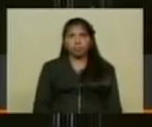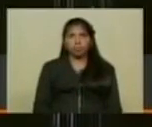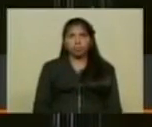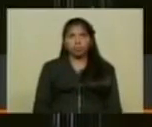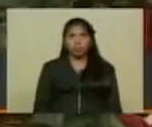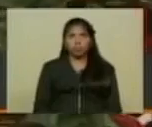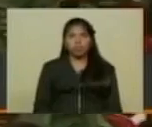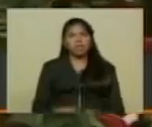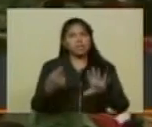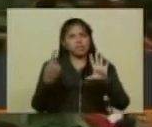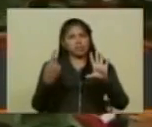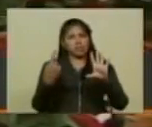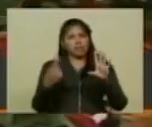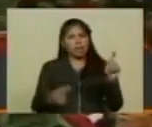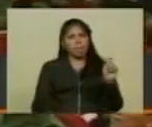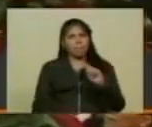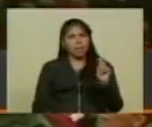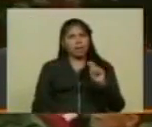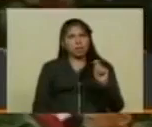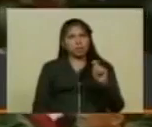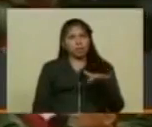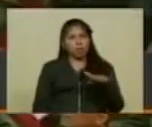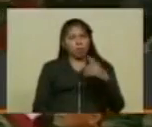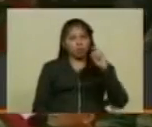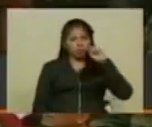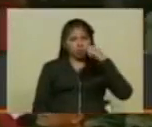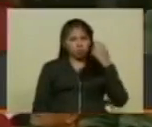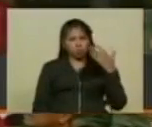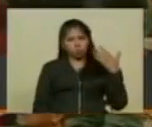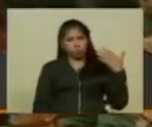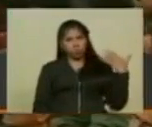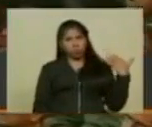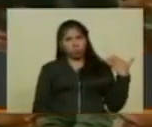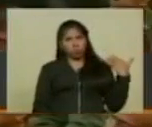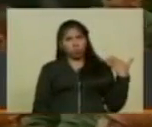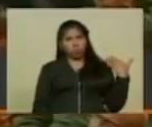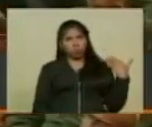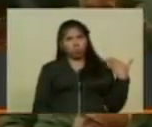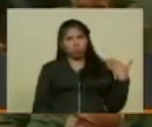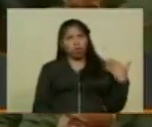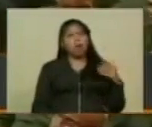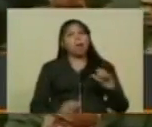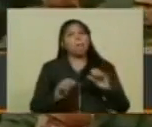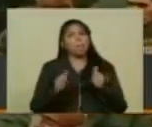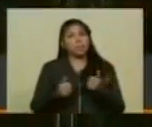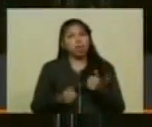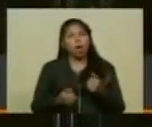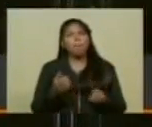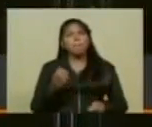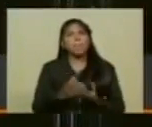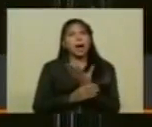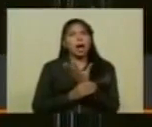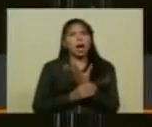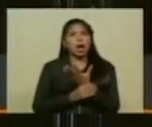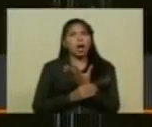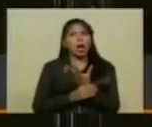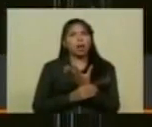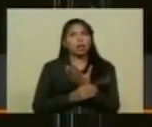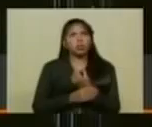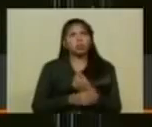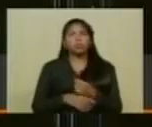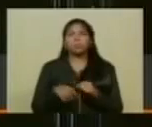Hace 6 meses, si mal no recuerdo, estaba empezando el mes de mayo y tuvimos una